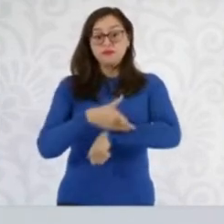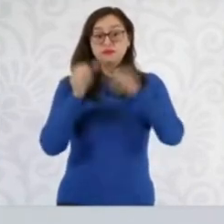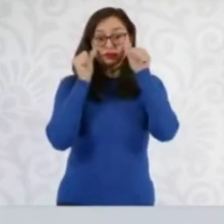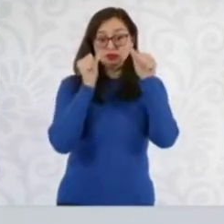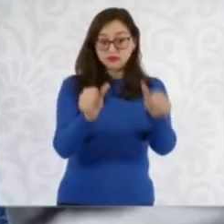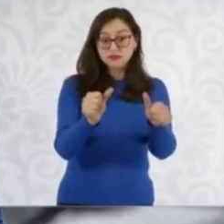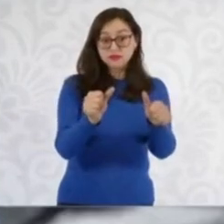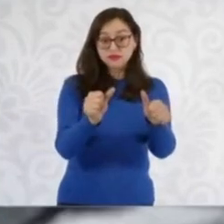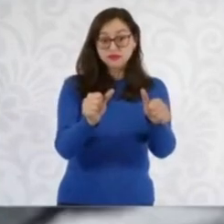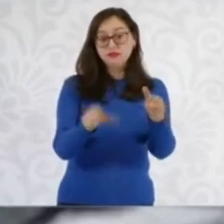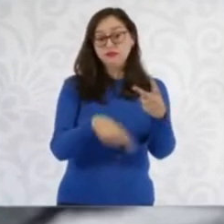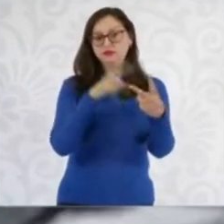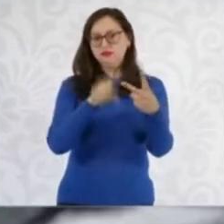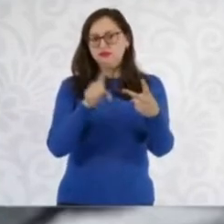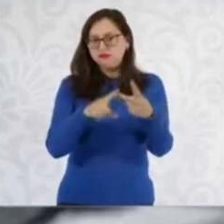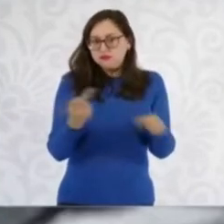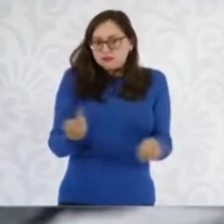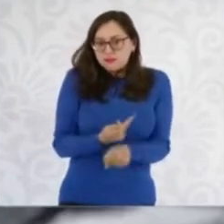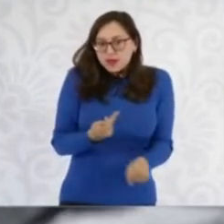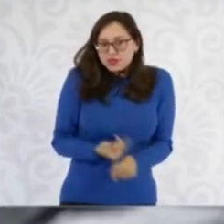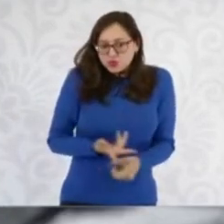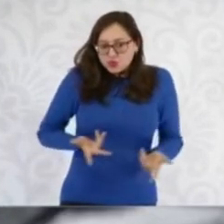se está investigando la causa